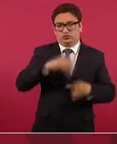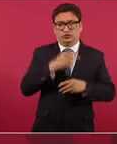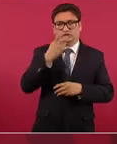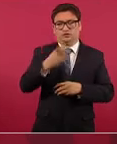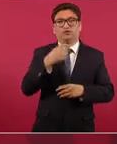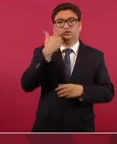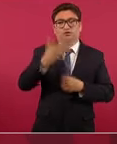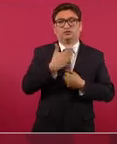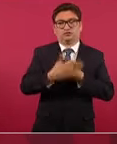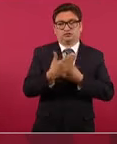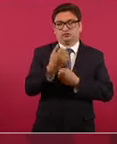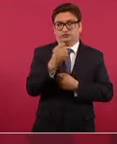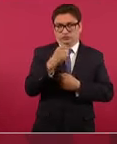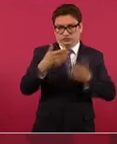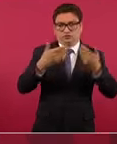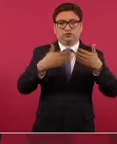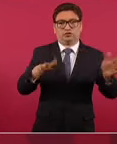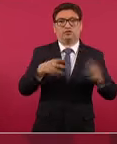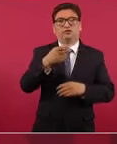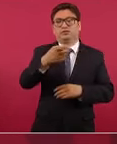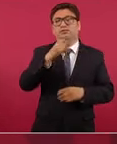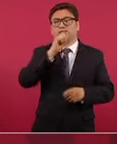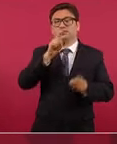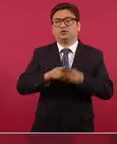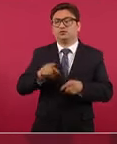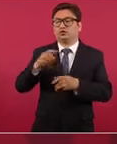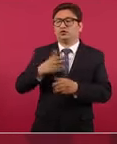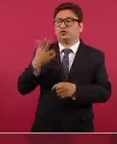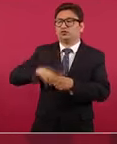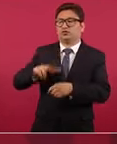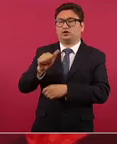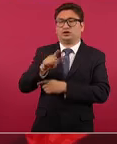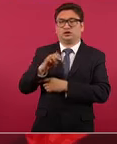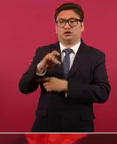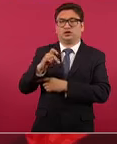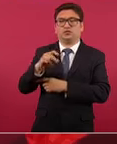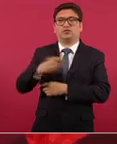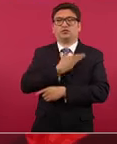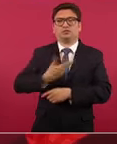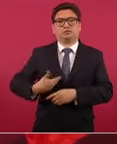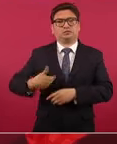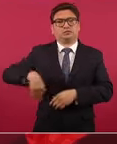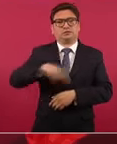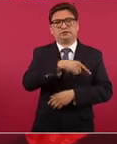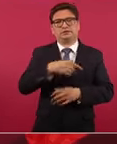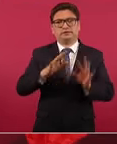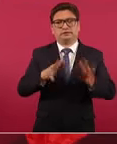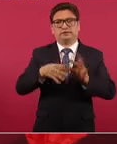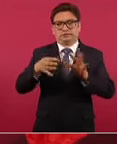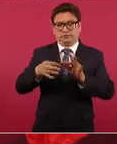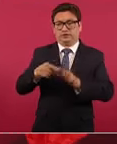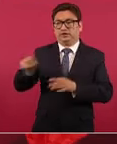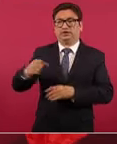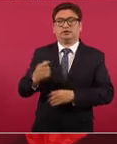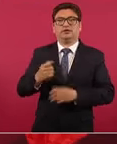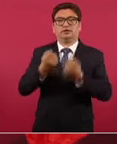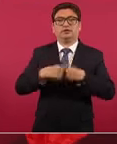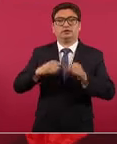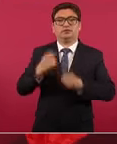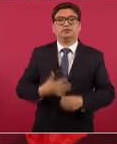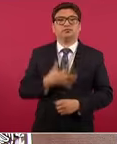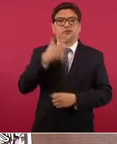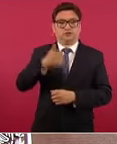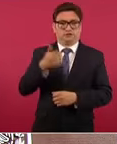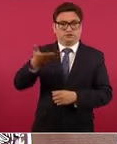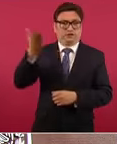en septiembre y solamente sobre lo del hospital de álamos ya lo comentó el señor presidente era un hospital de indio en estar tiene tenemos